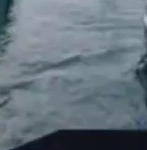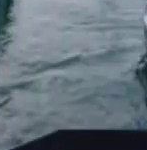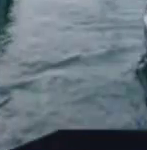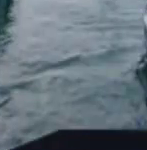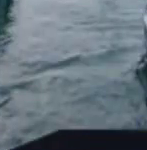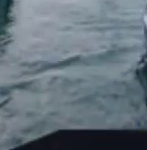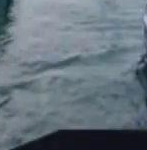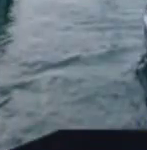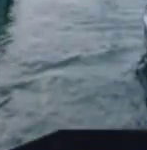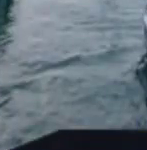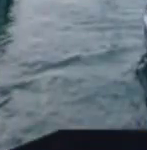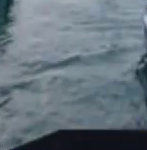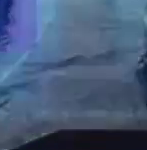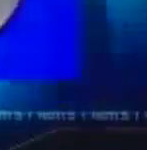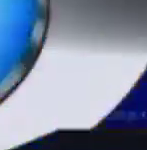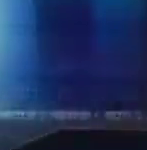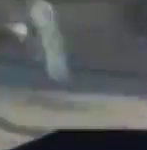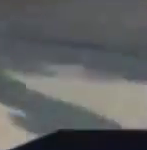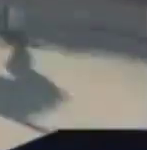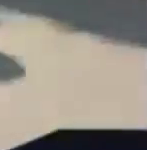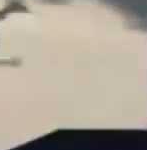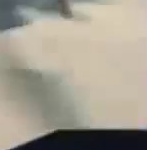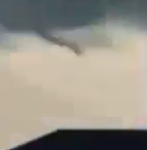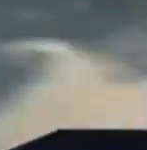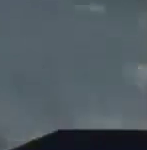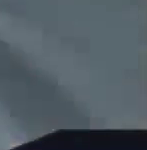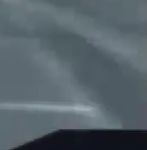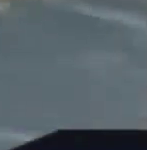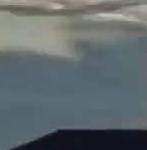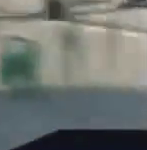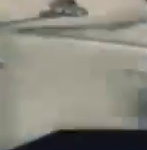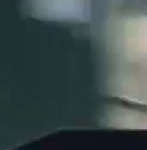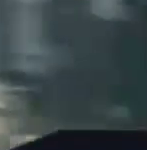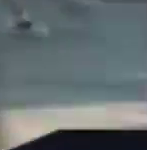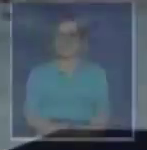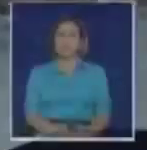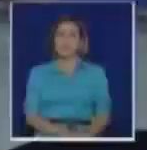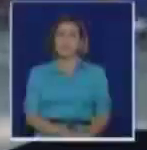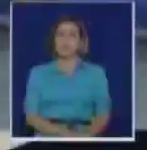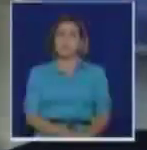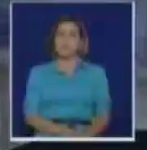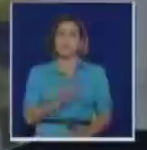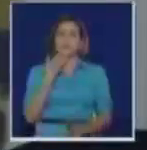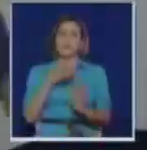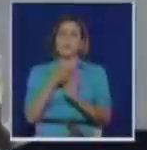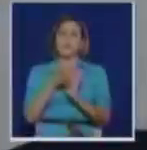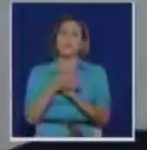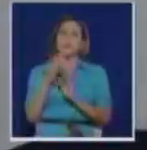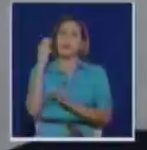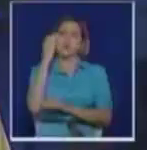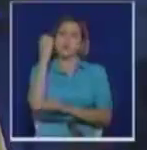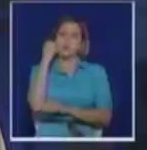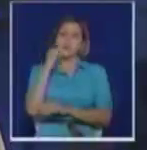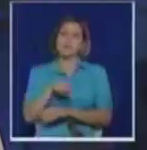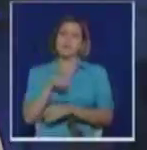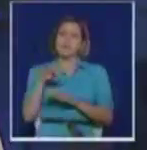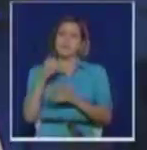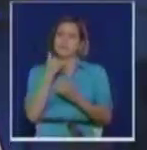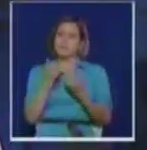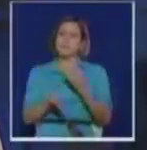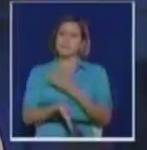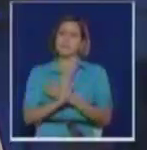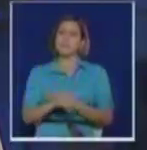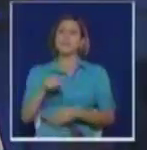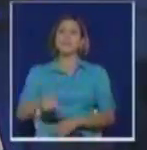ocupaban embarcación que chocó con una ballena. Y esperen deportes, Colombia sigue triunfando en el Mundial de Patinaje en Bélgica.